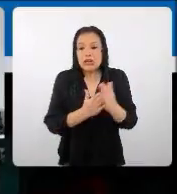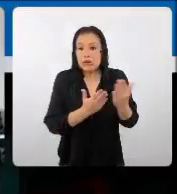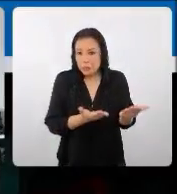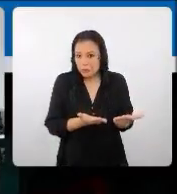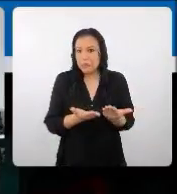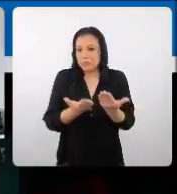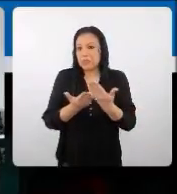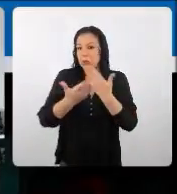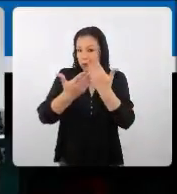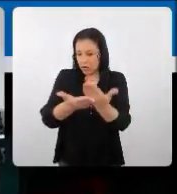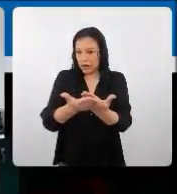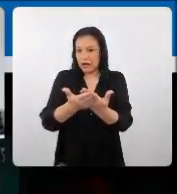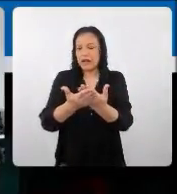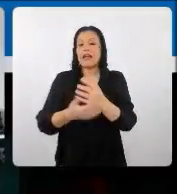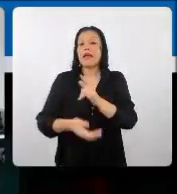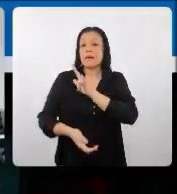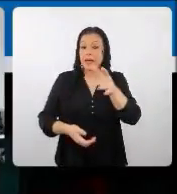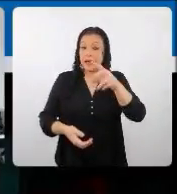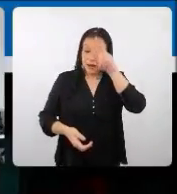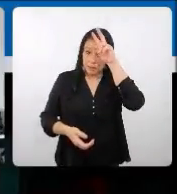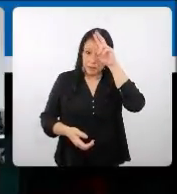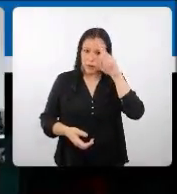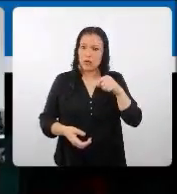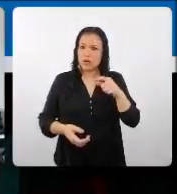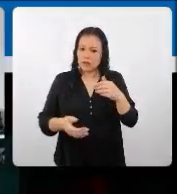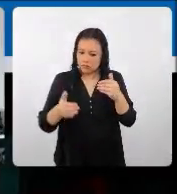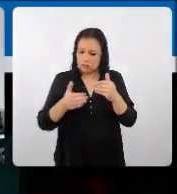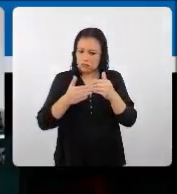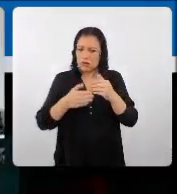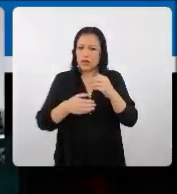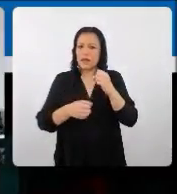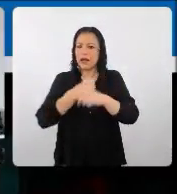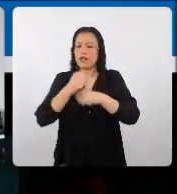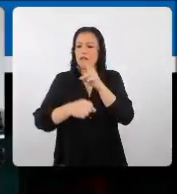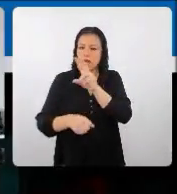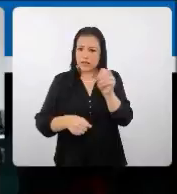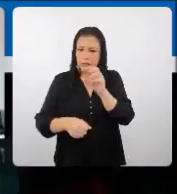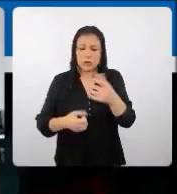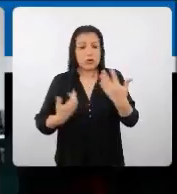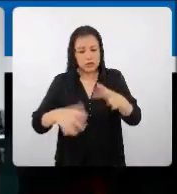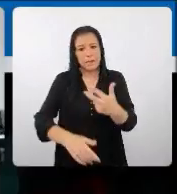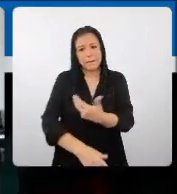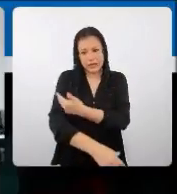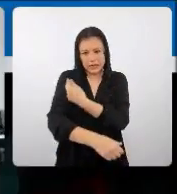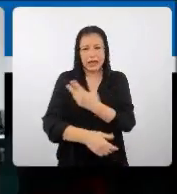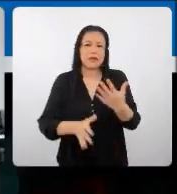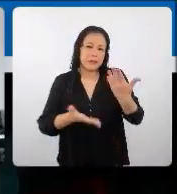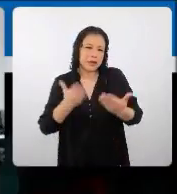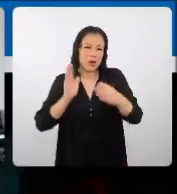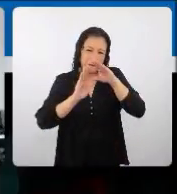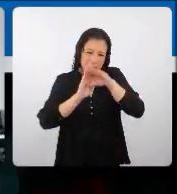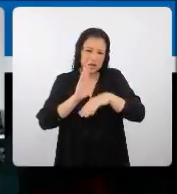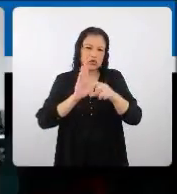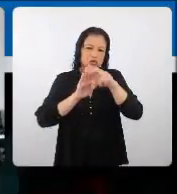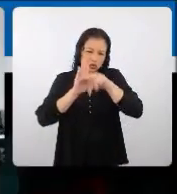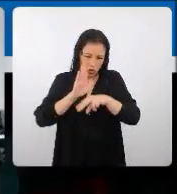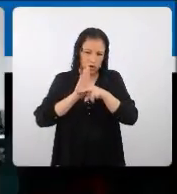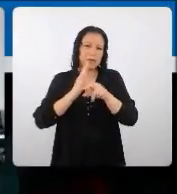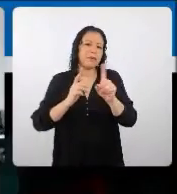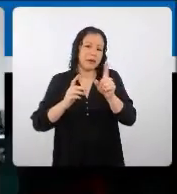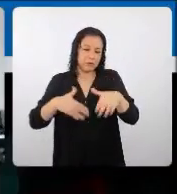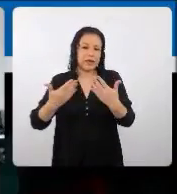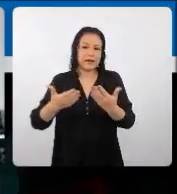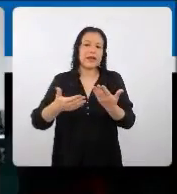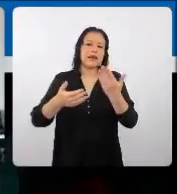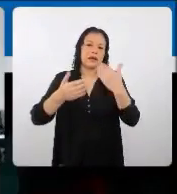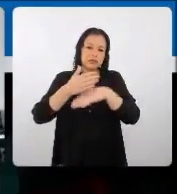a mediados del 2021, ya estando vacunados y quizá con menos restricciones de viaje. Estoy mirando